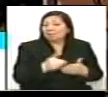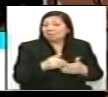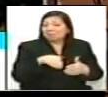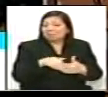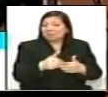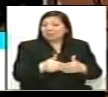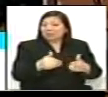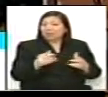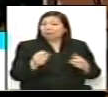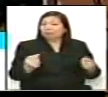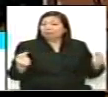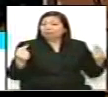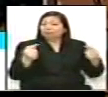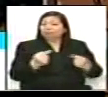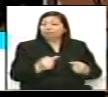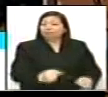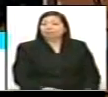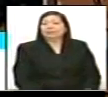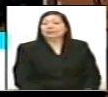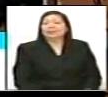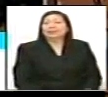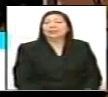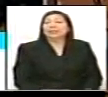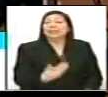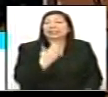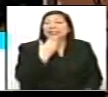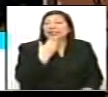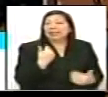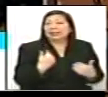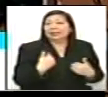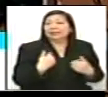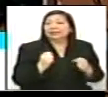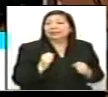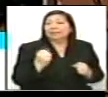anterior, una suerte de contrarreforma? Es decir, quien ahora tendría la